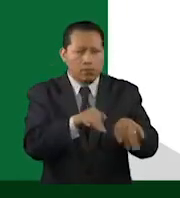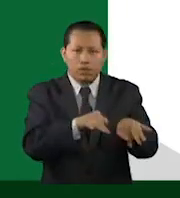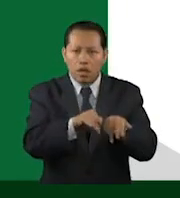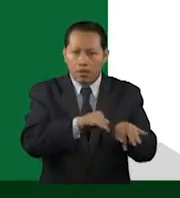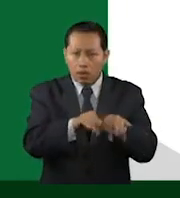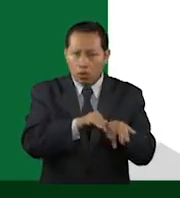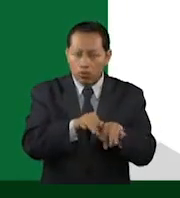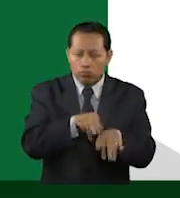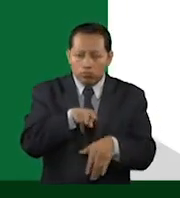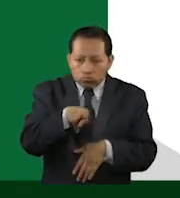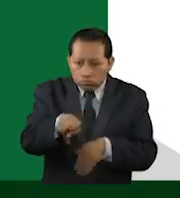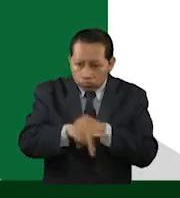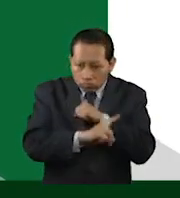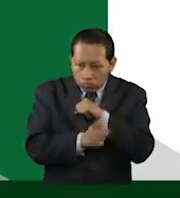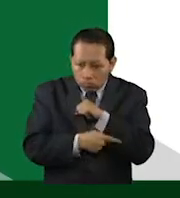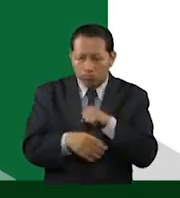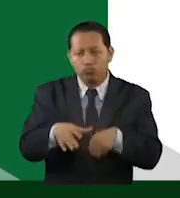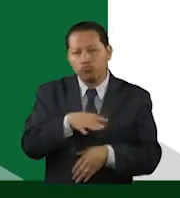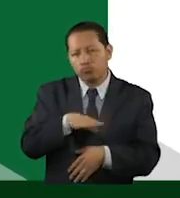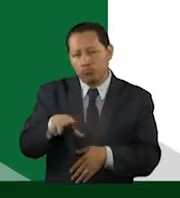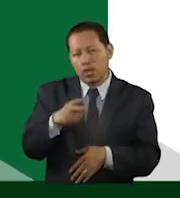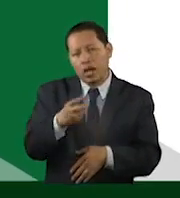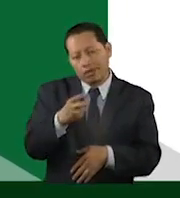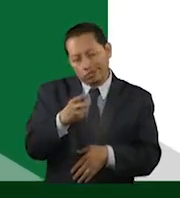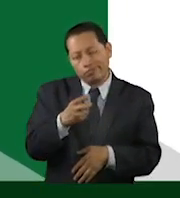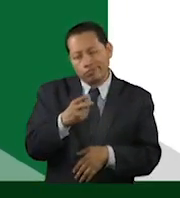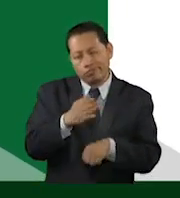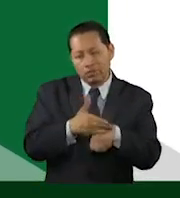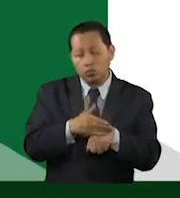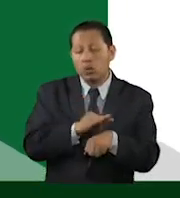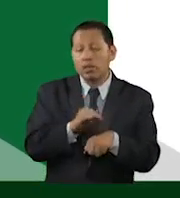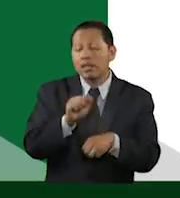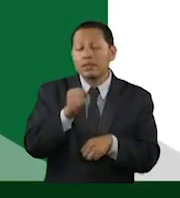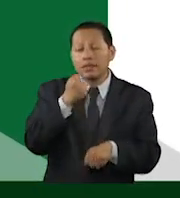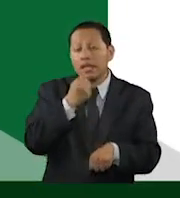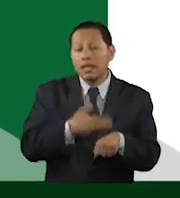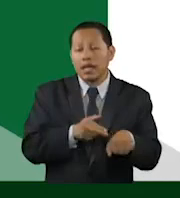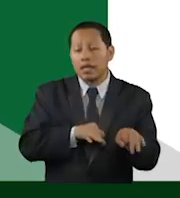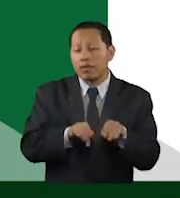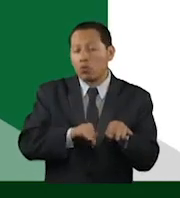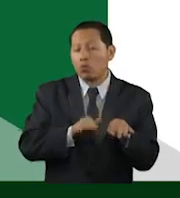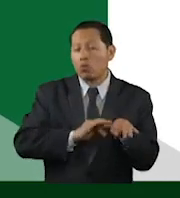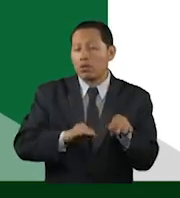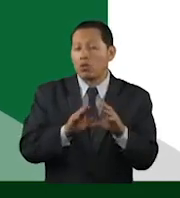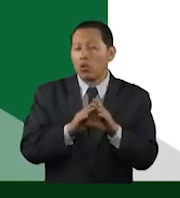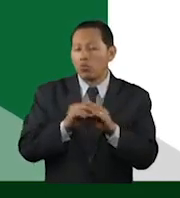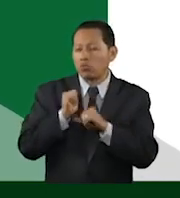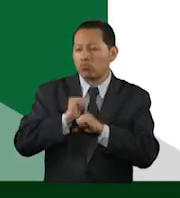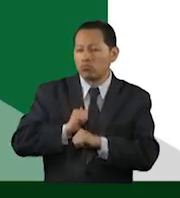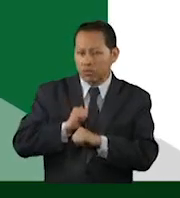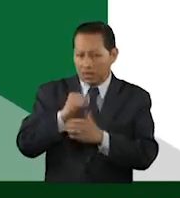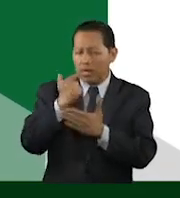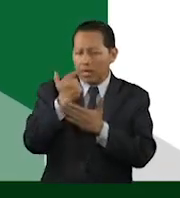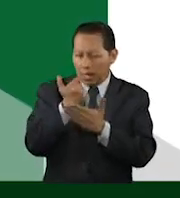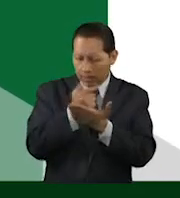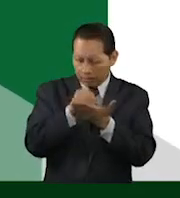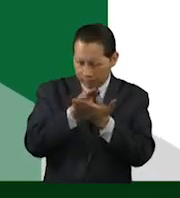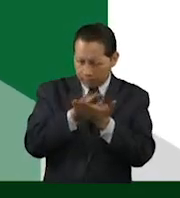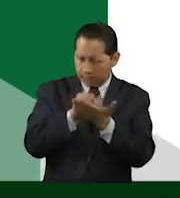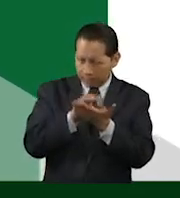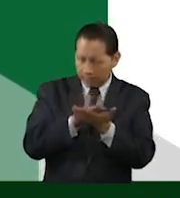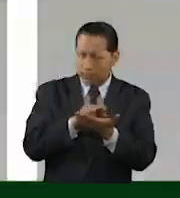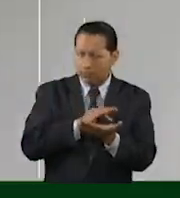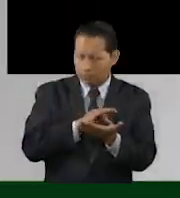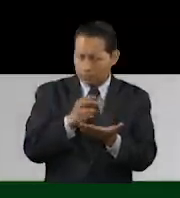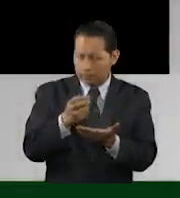su condición de embarazada. La Secretaría del Trabajo podrá realizar acciones para que las autoridades tengan registros sobre estos casos.